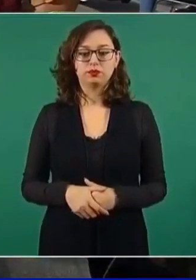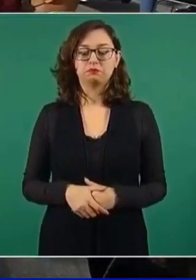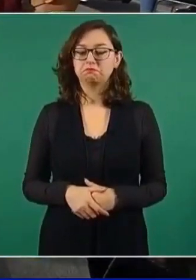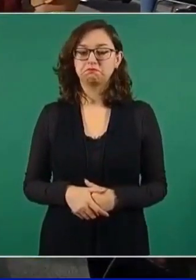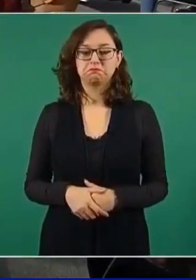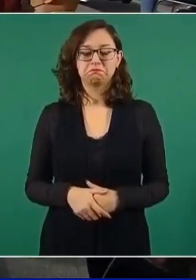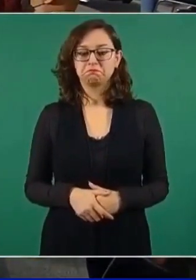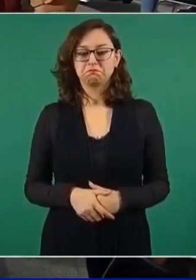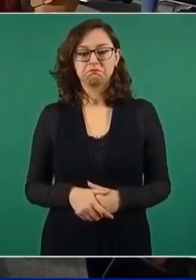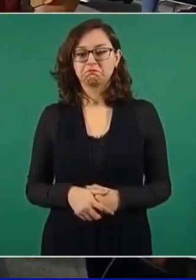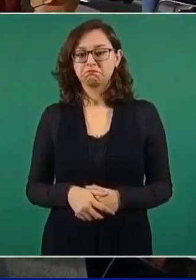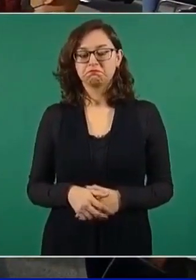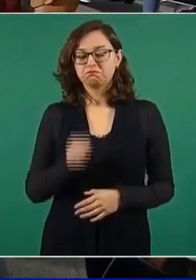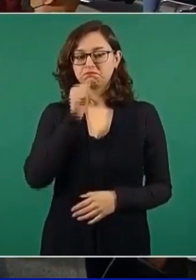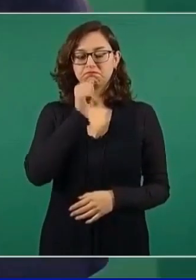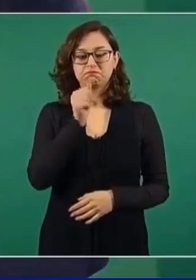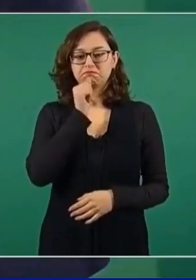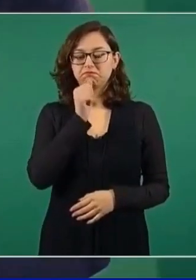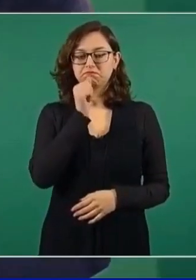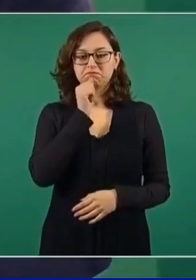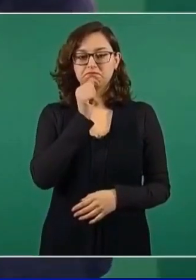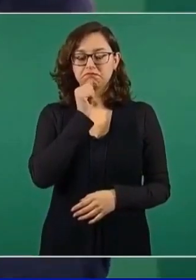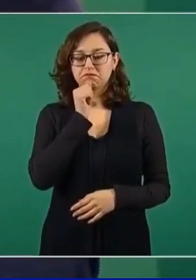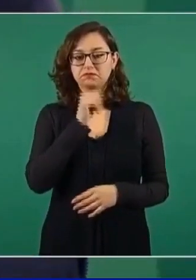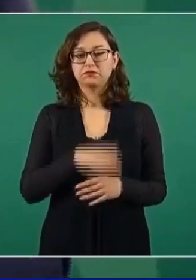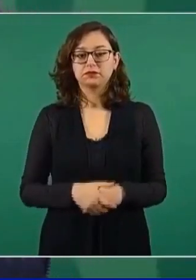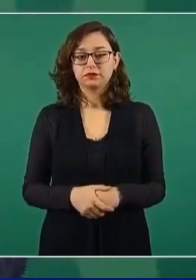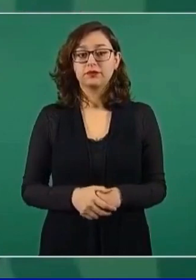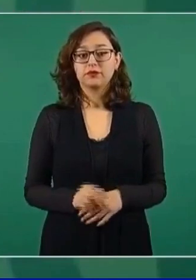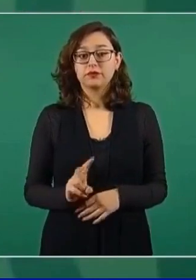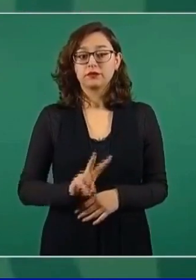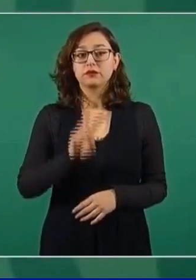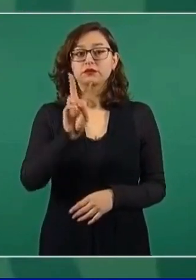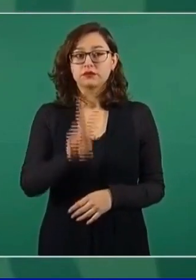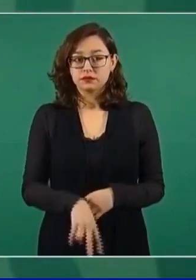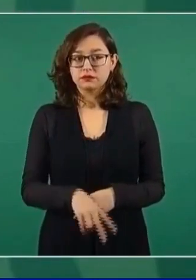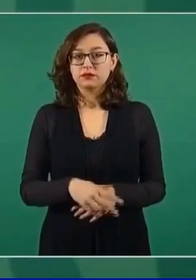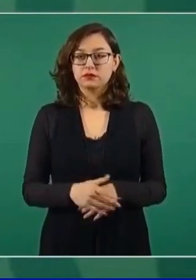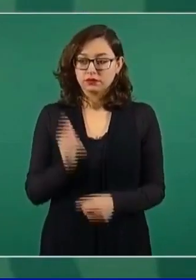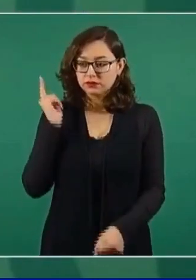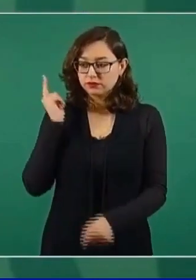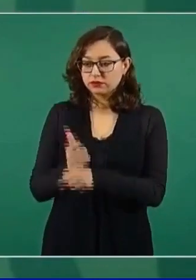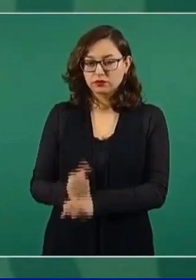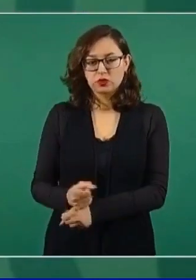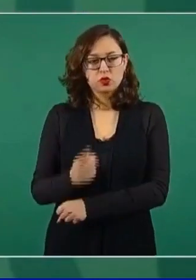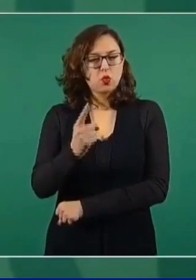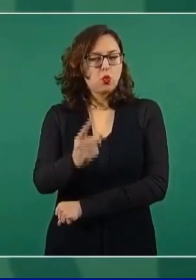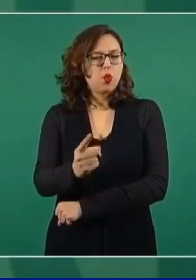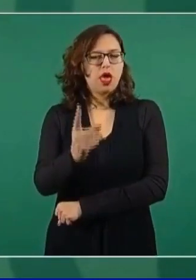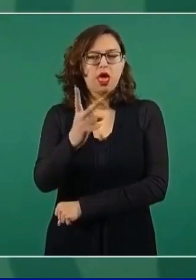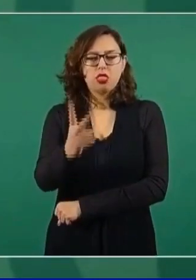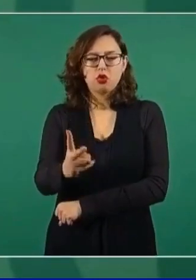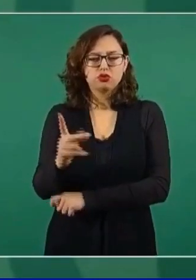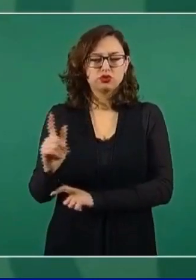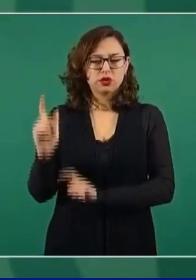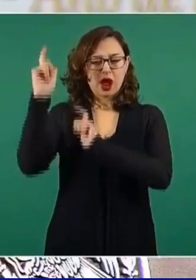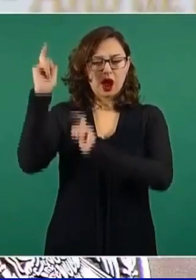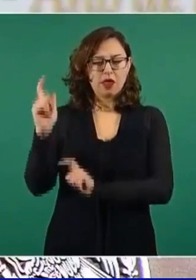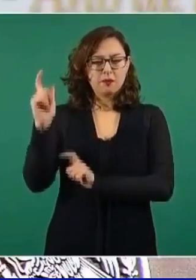tiene. Y en efecto, lo que se encontraron fueron 1 o 2 armas de estas